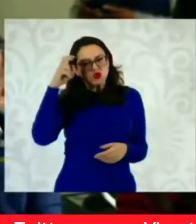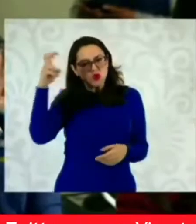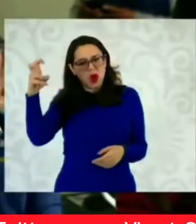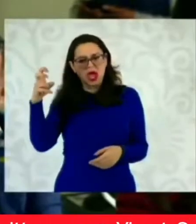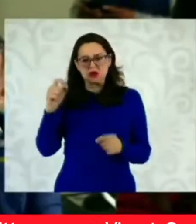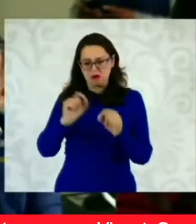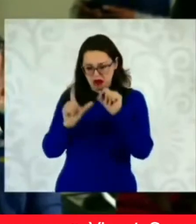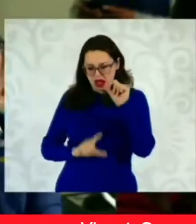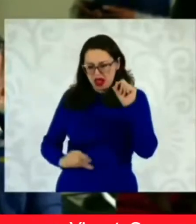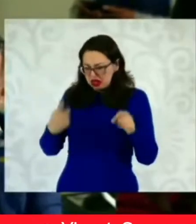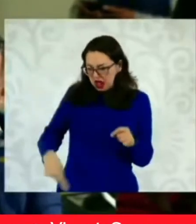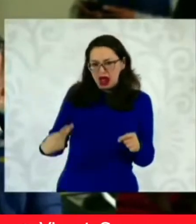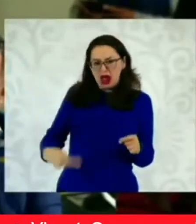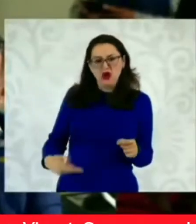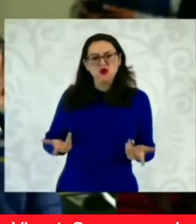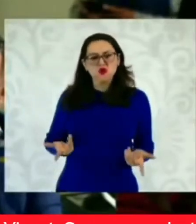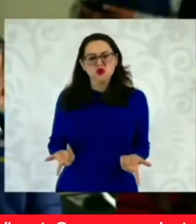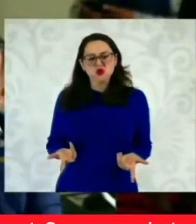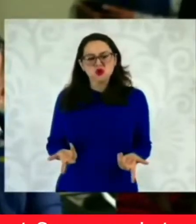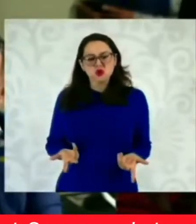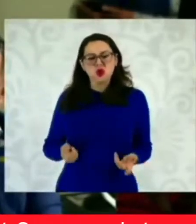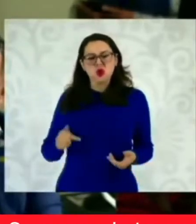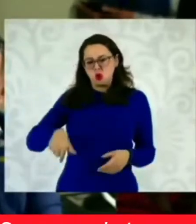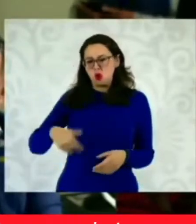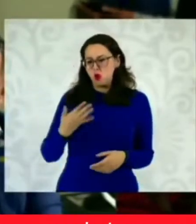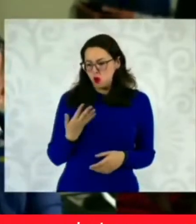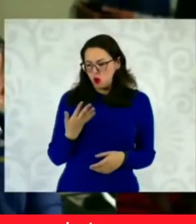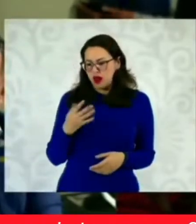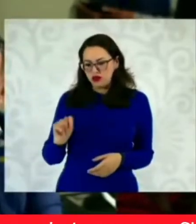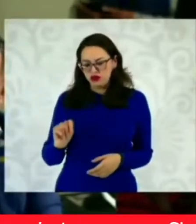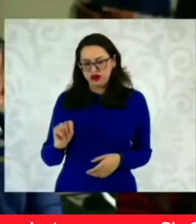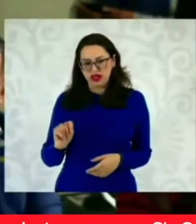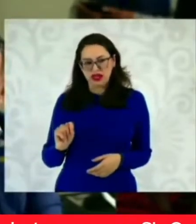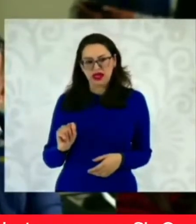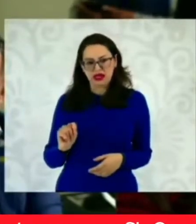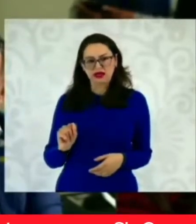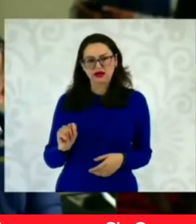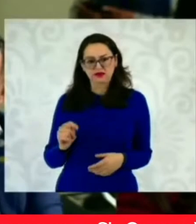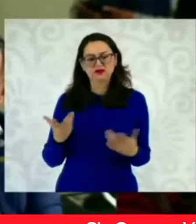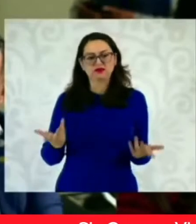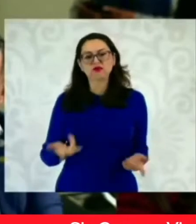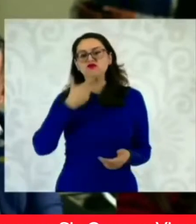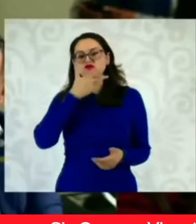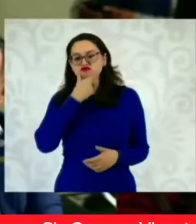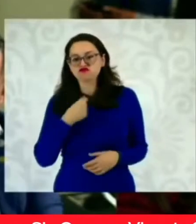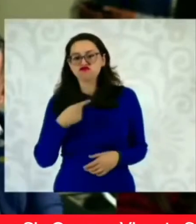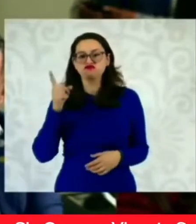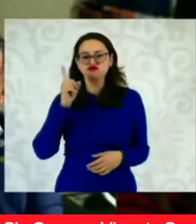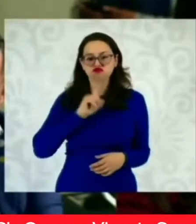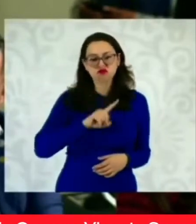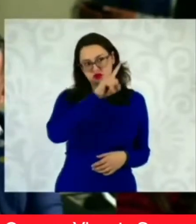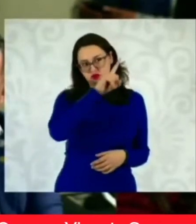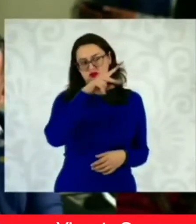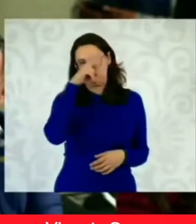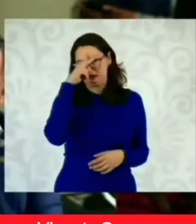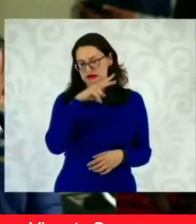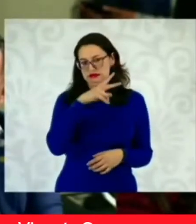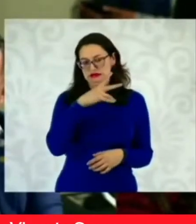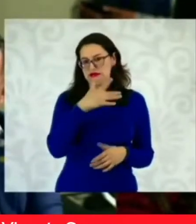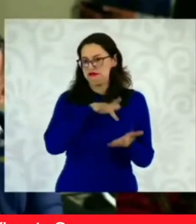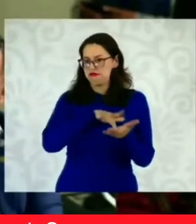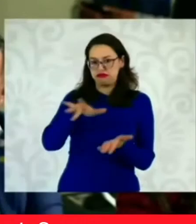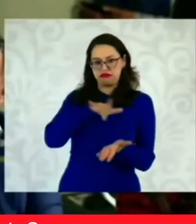momento muchos decíamos, que la cuarta transformación no sería posible sin los mexicanos y mexicanas en Estados